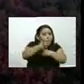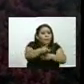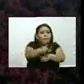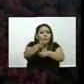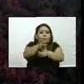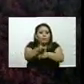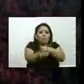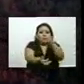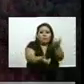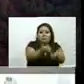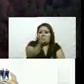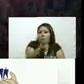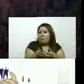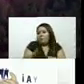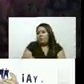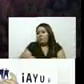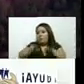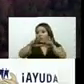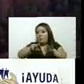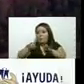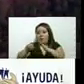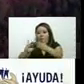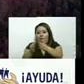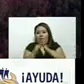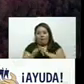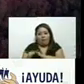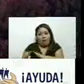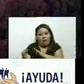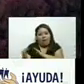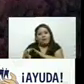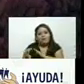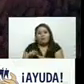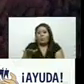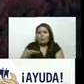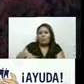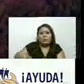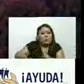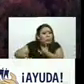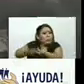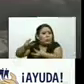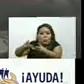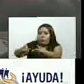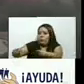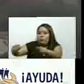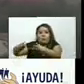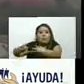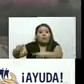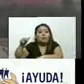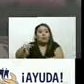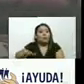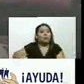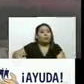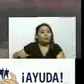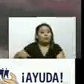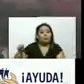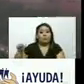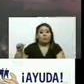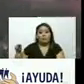un incendio que ha quemado 86 viviendas y calcinado una zona del doble del tamaño de la ciudad de San